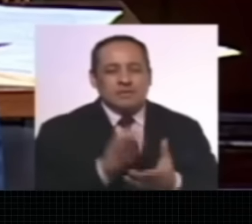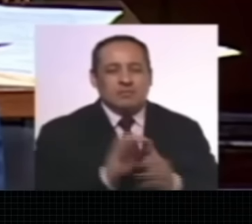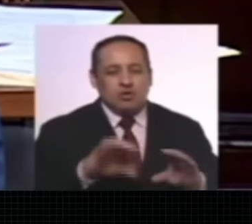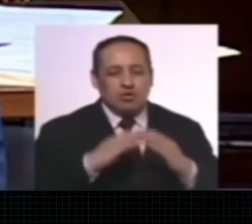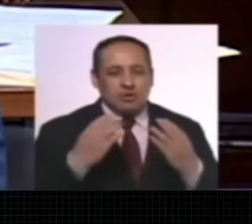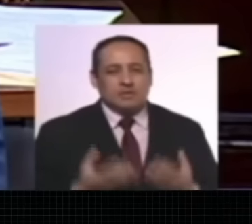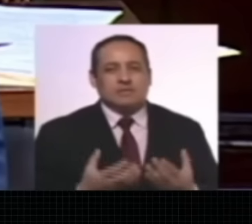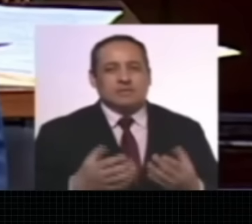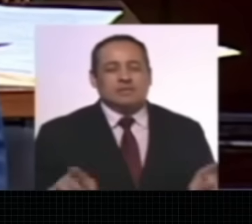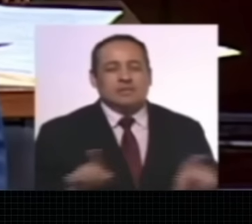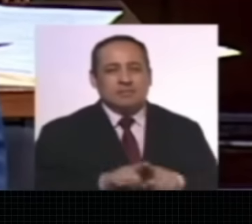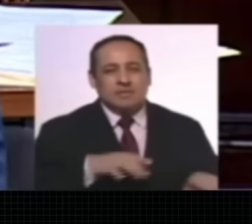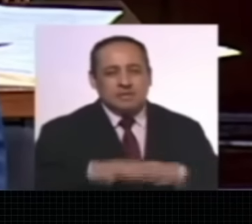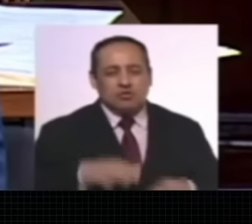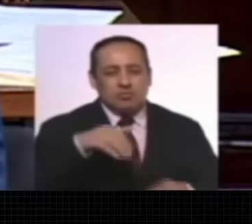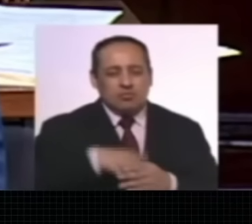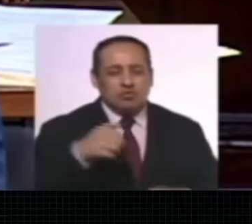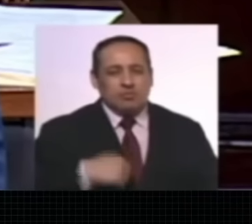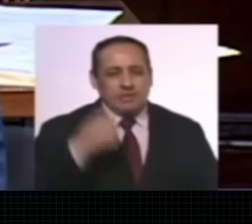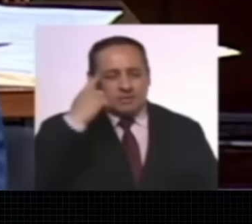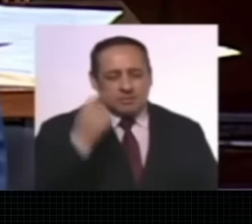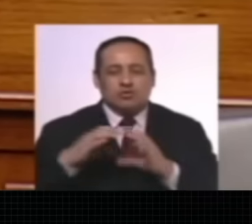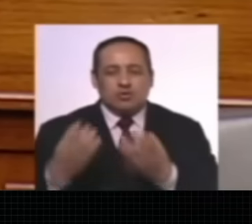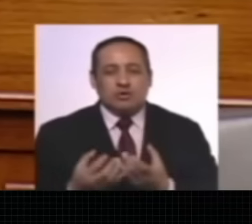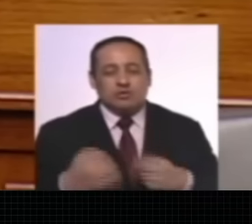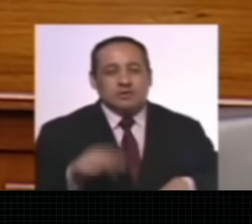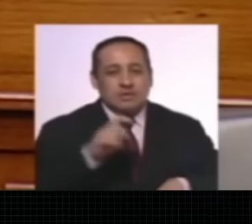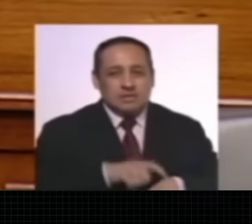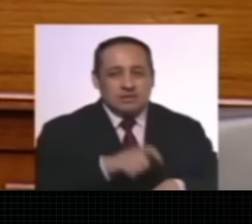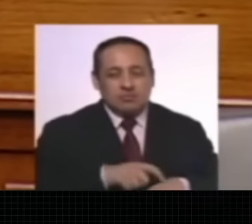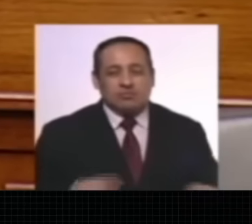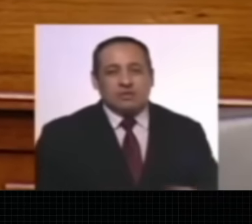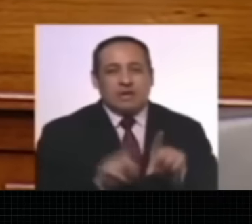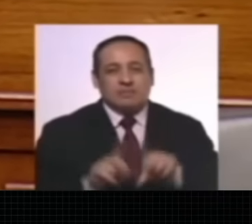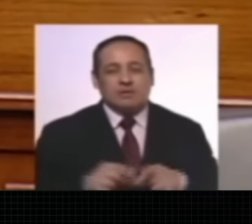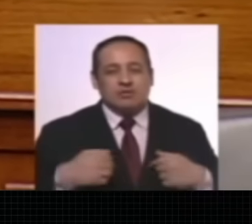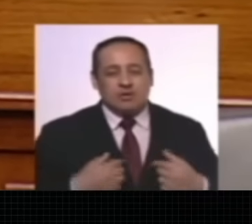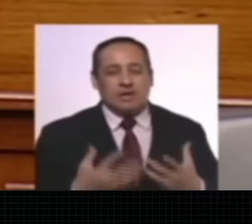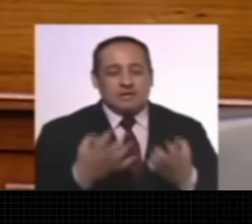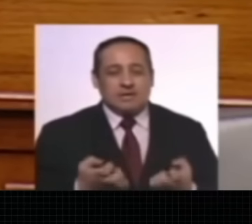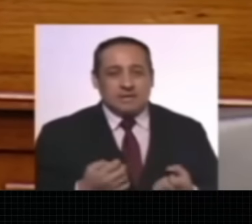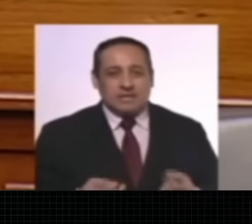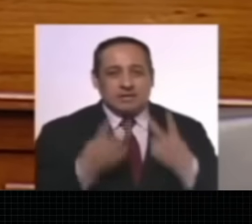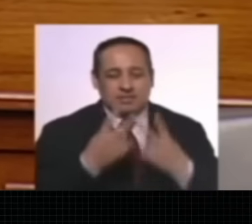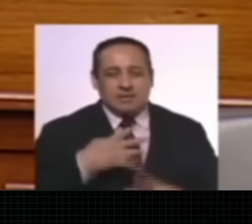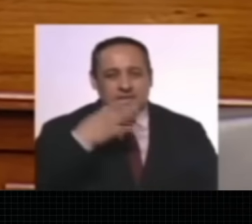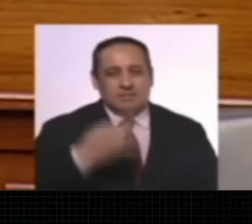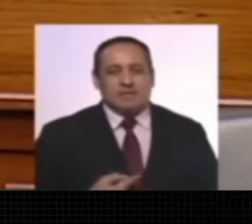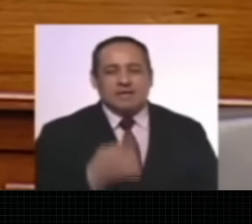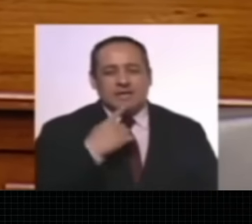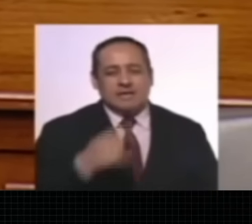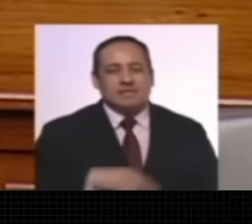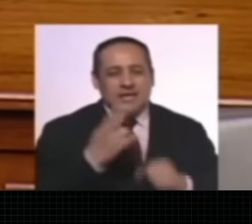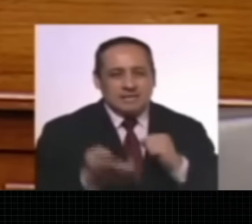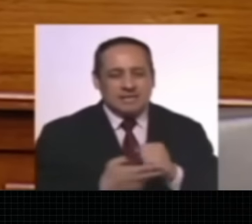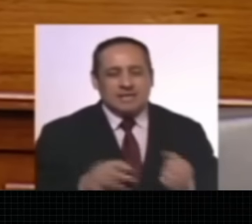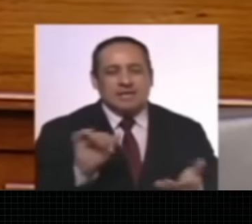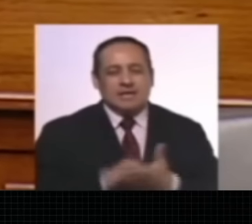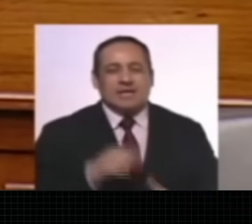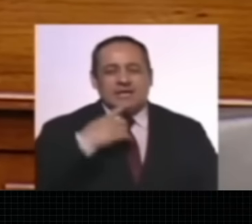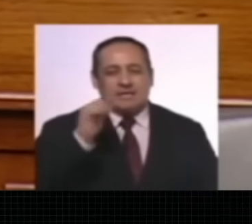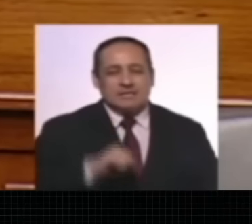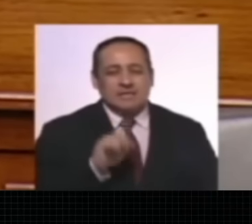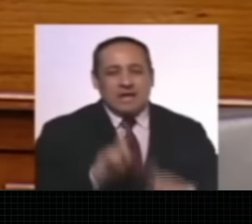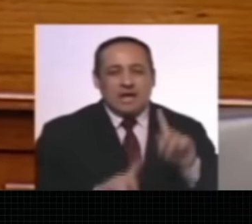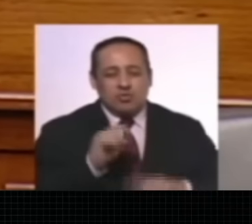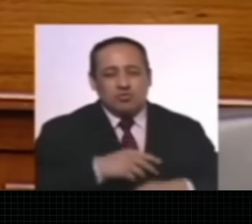congresistas de hacer un voto consciente en estos momentos momento lo que se pretende en realidad es garantizar que ciertas